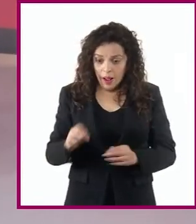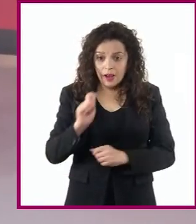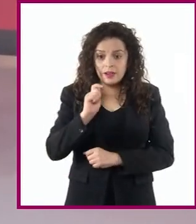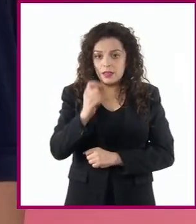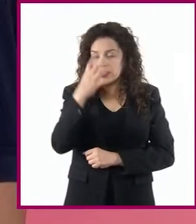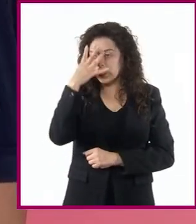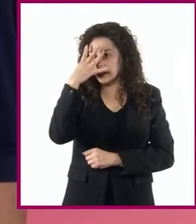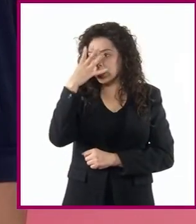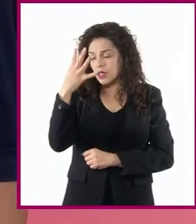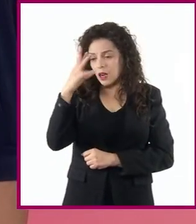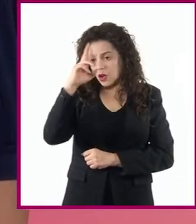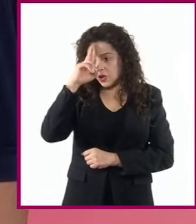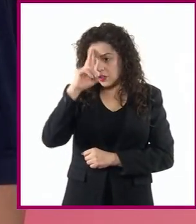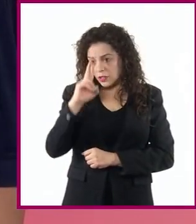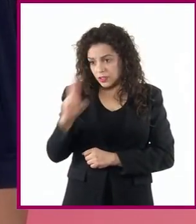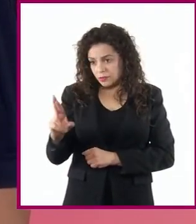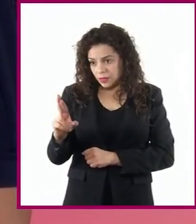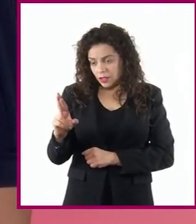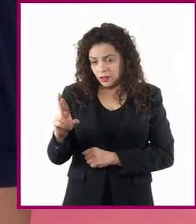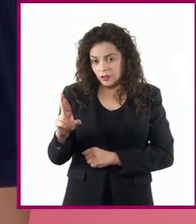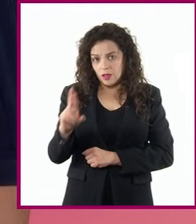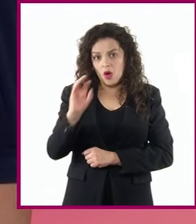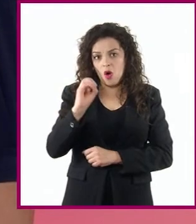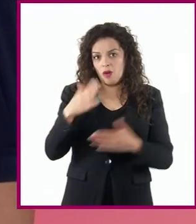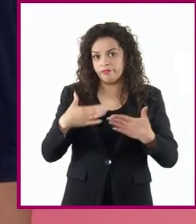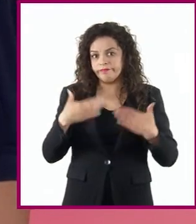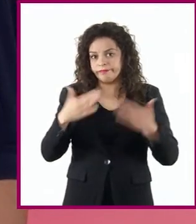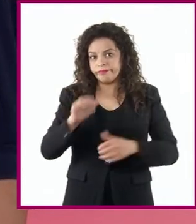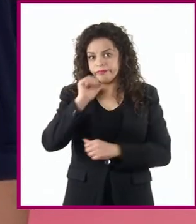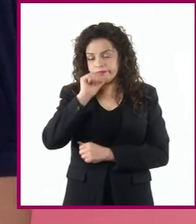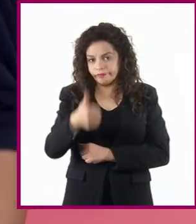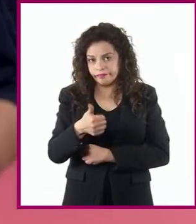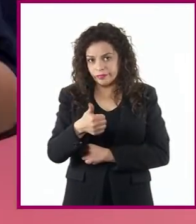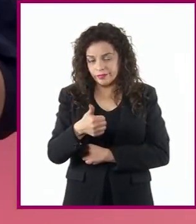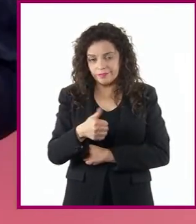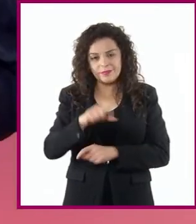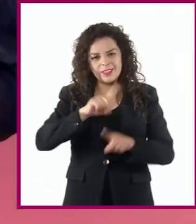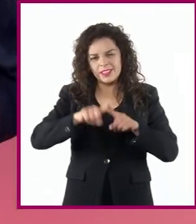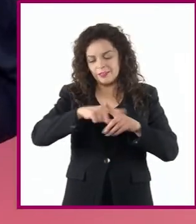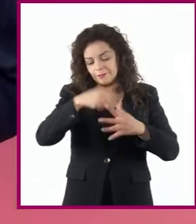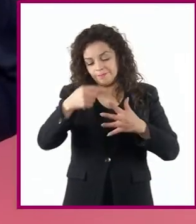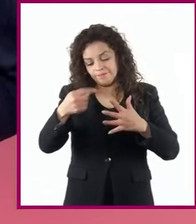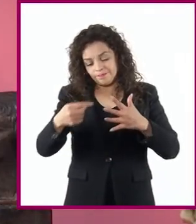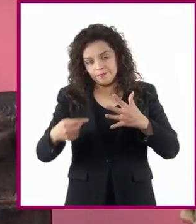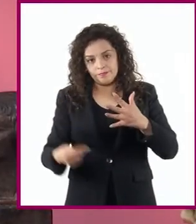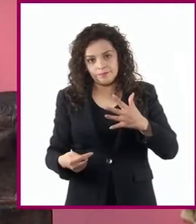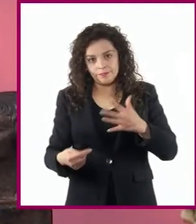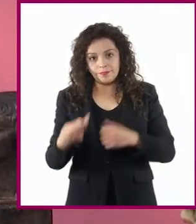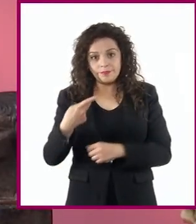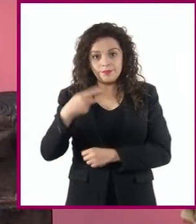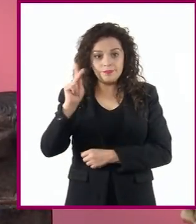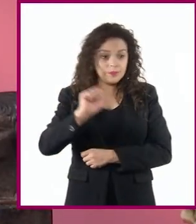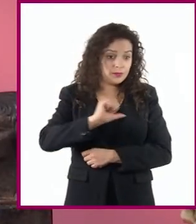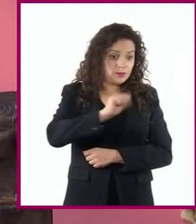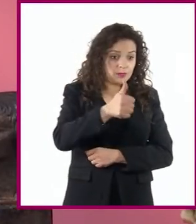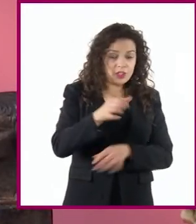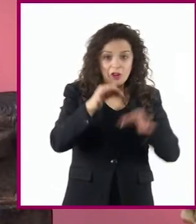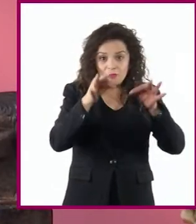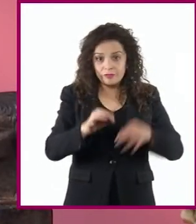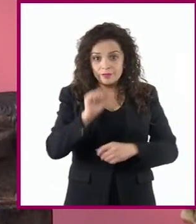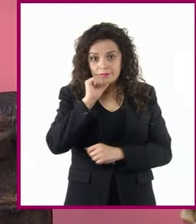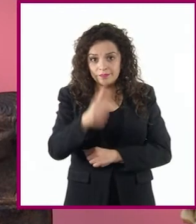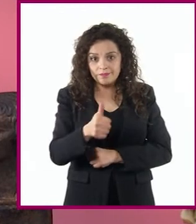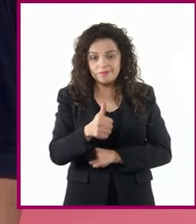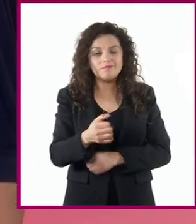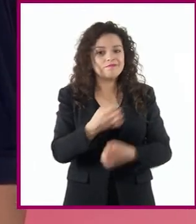seriedad, respeto o desconfianza, entre otras cosas, en tanto que el informal puede expresar